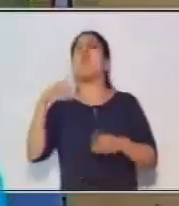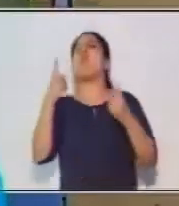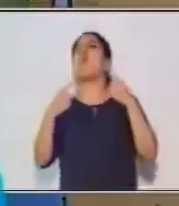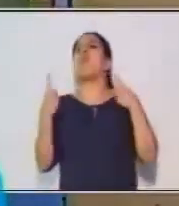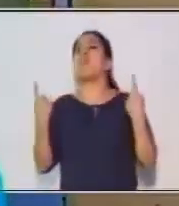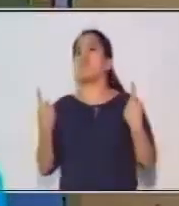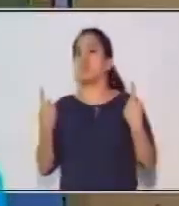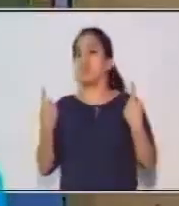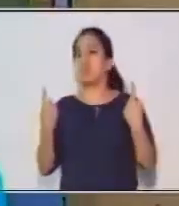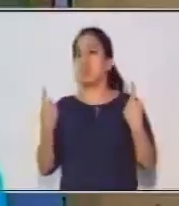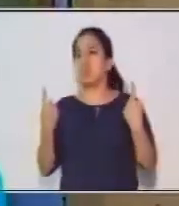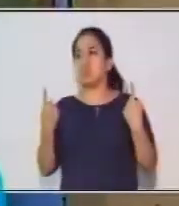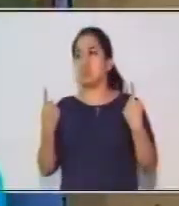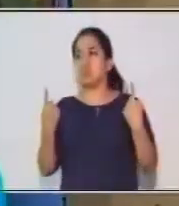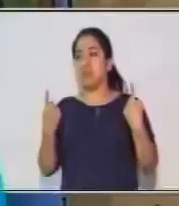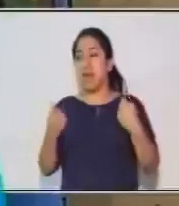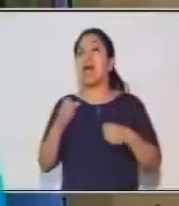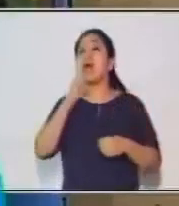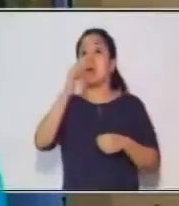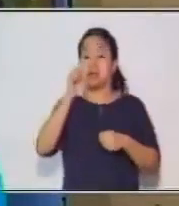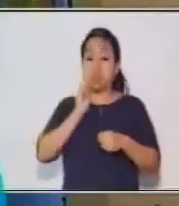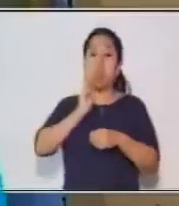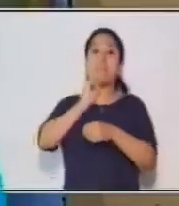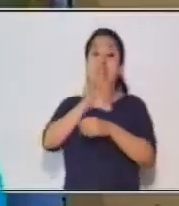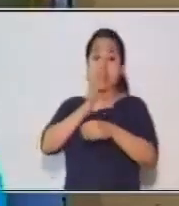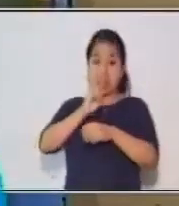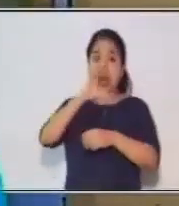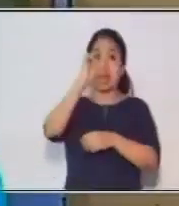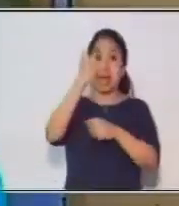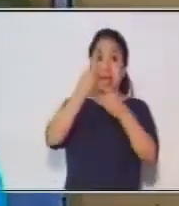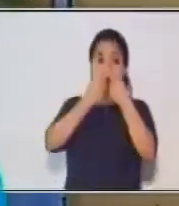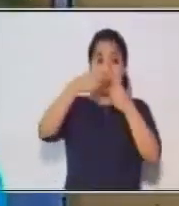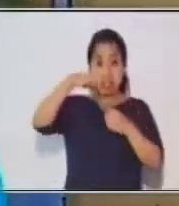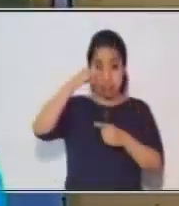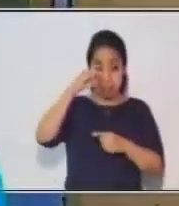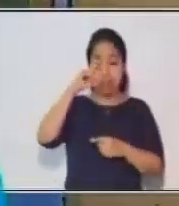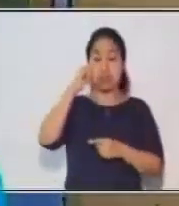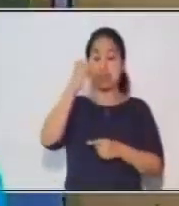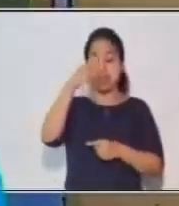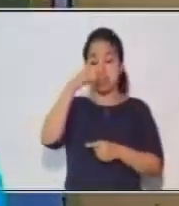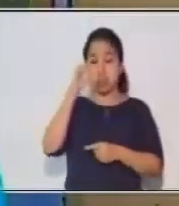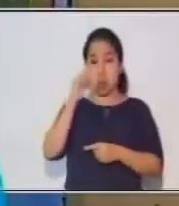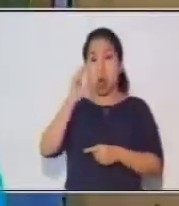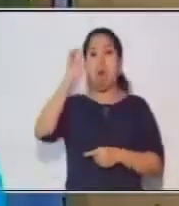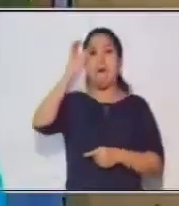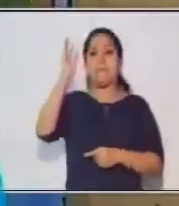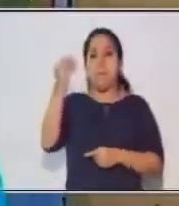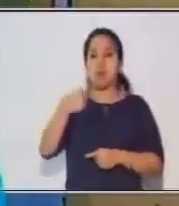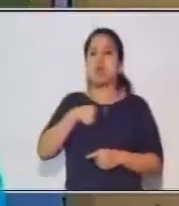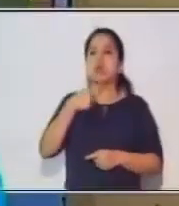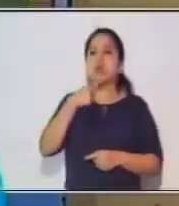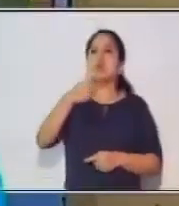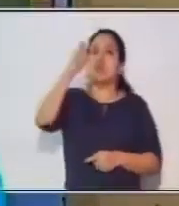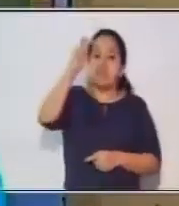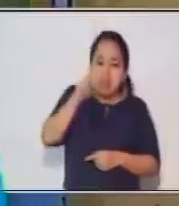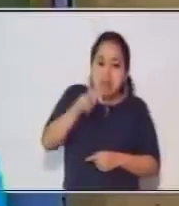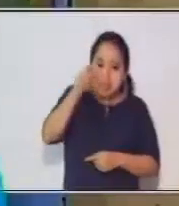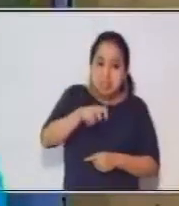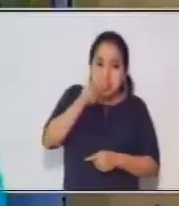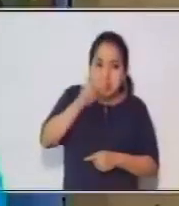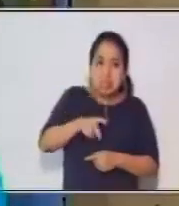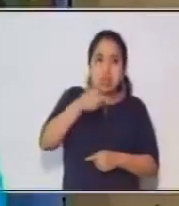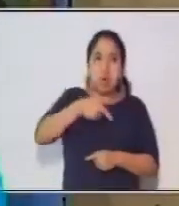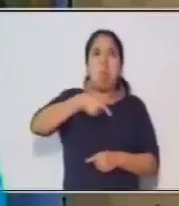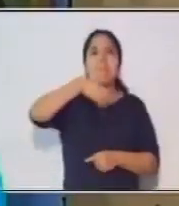Excelente, es un mensaje explícito. Estoy diciendo que necesito